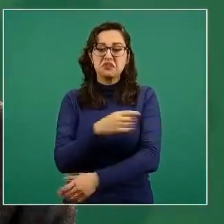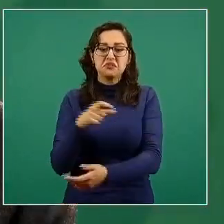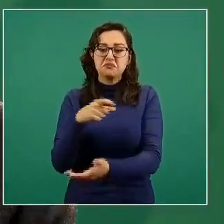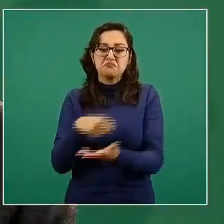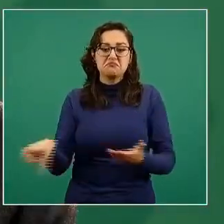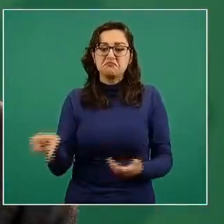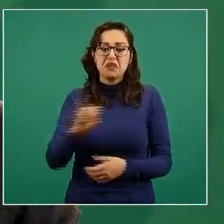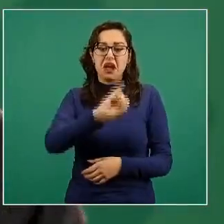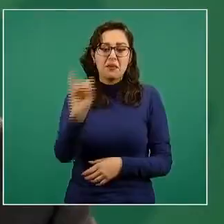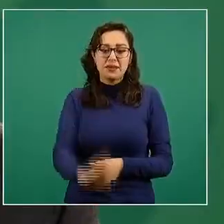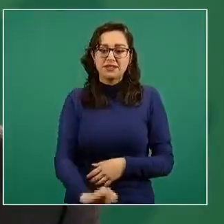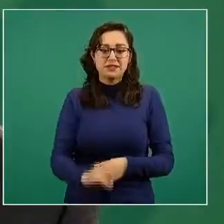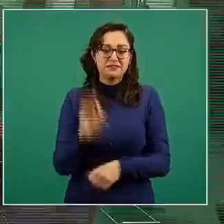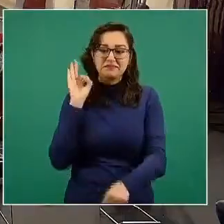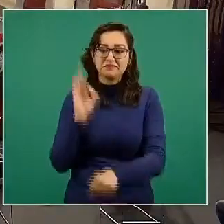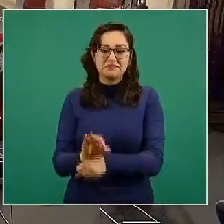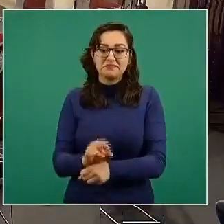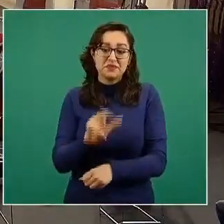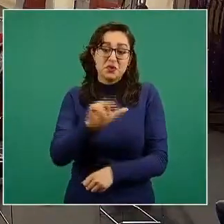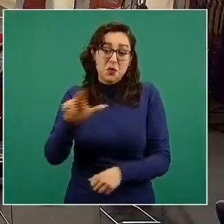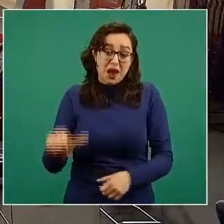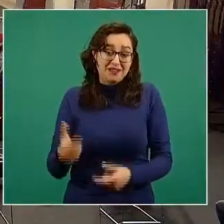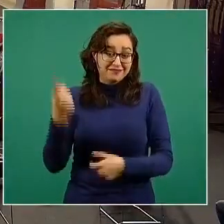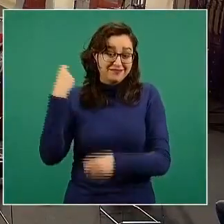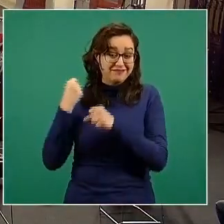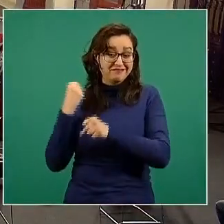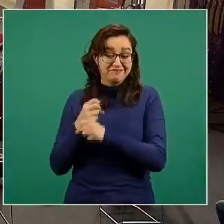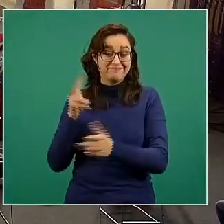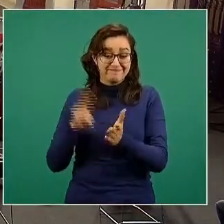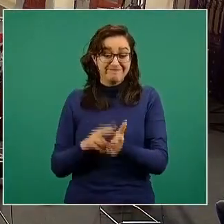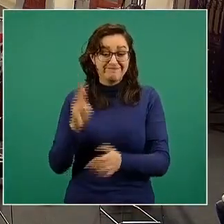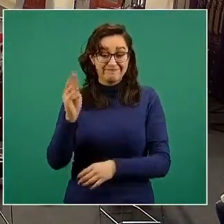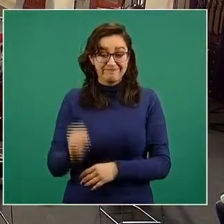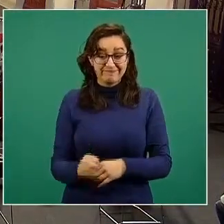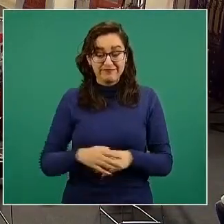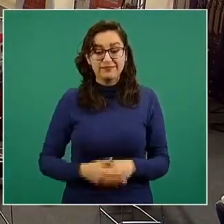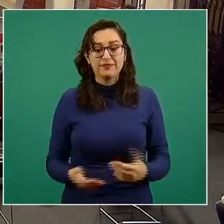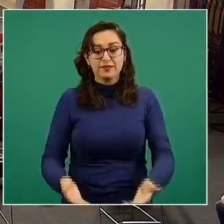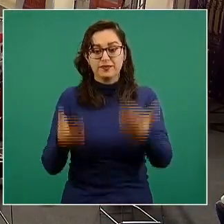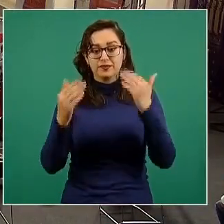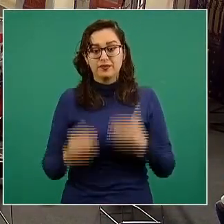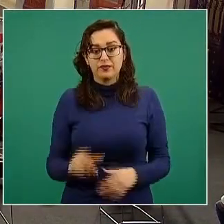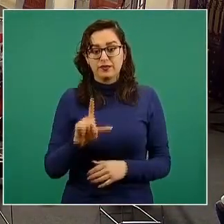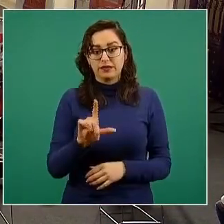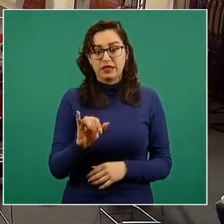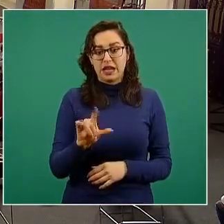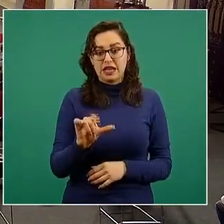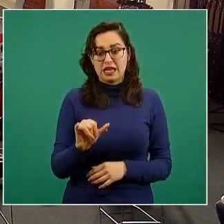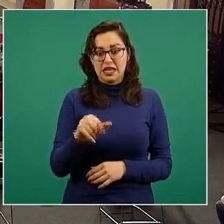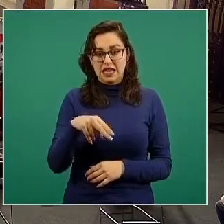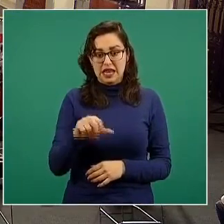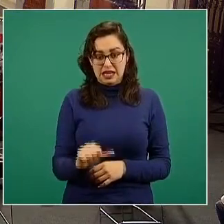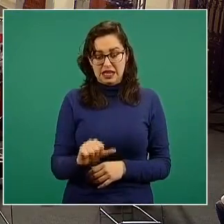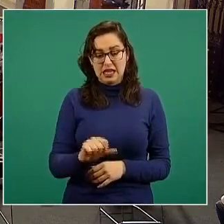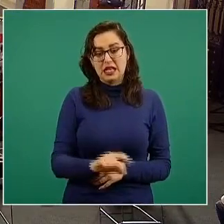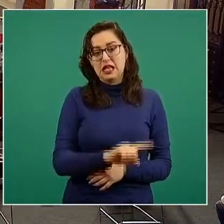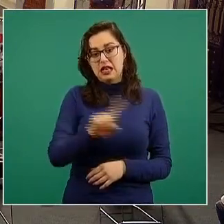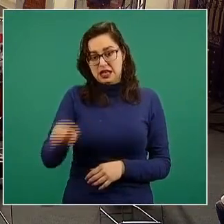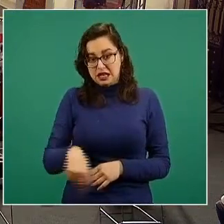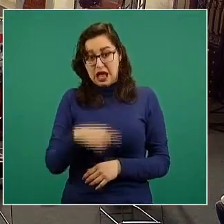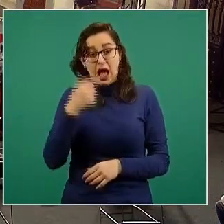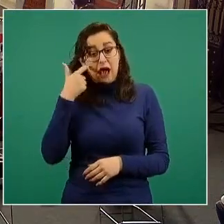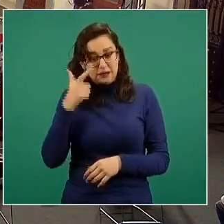protección. Muchas gracias. Liliana Noble, de Pulso Saludable, y a ver si nos da tiempo de Natalia y